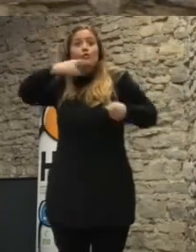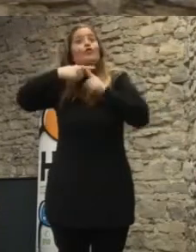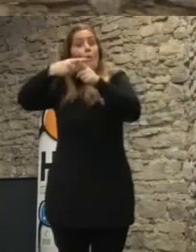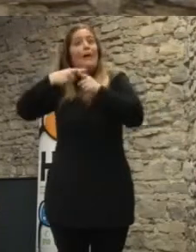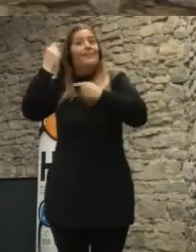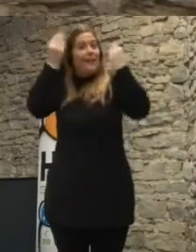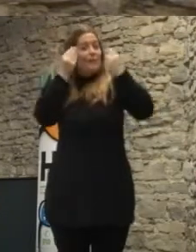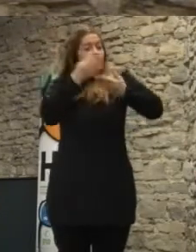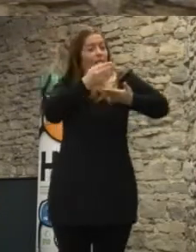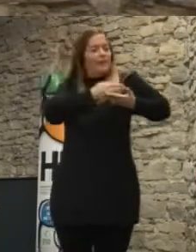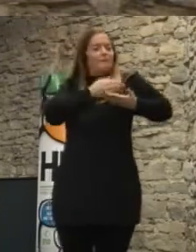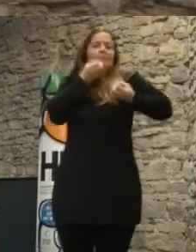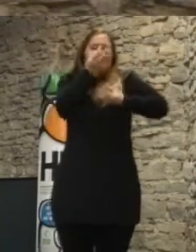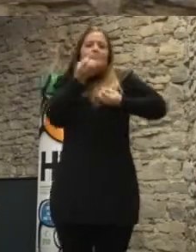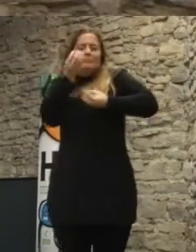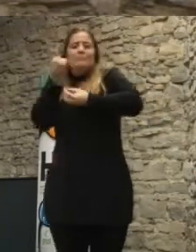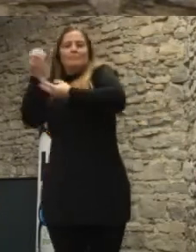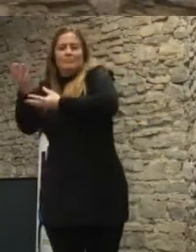reflexiones. Al principio, pues,